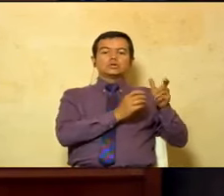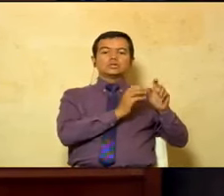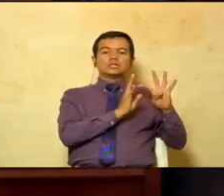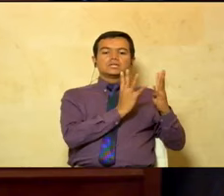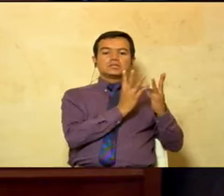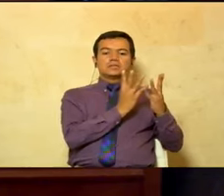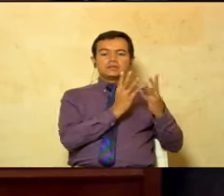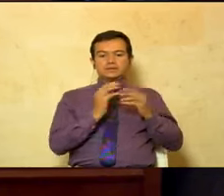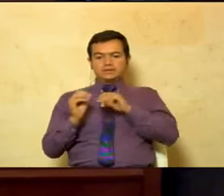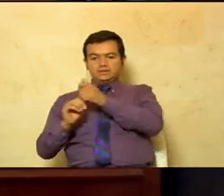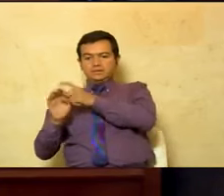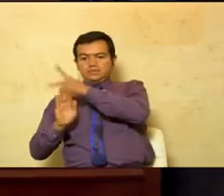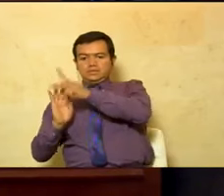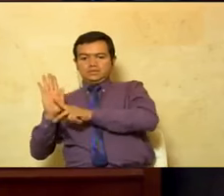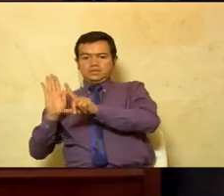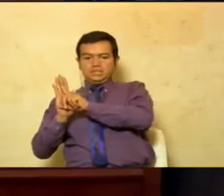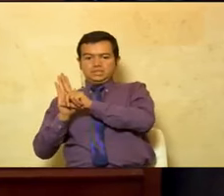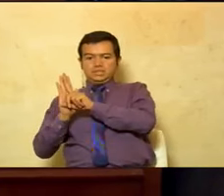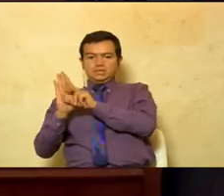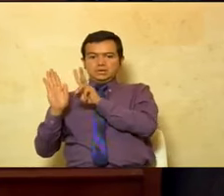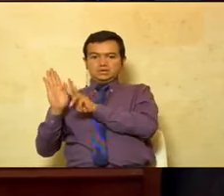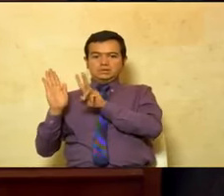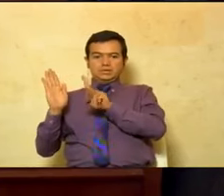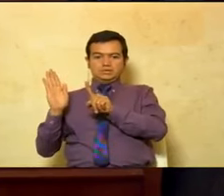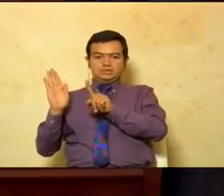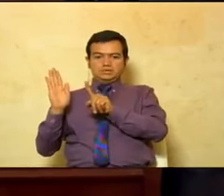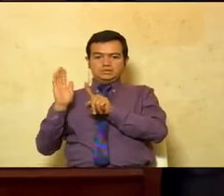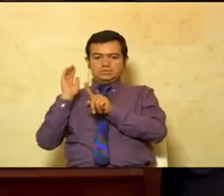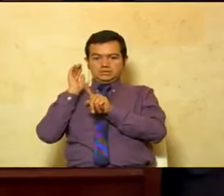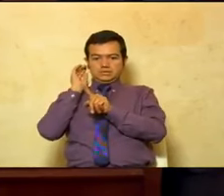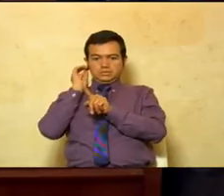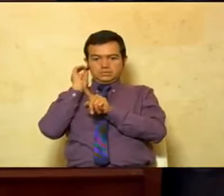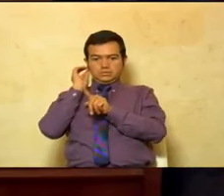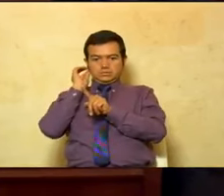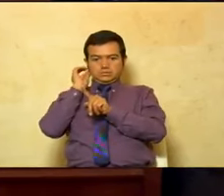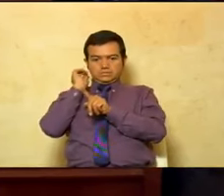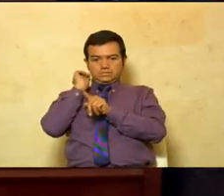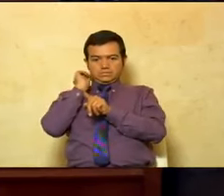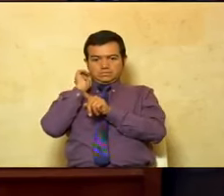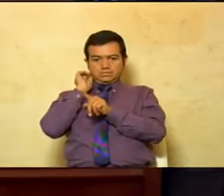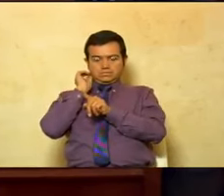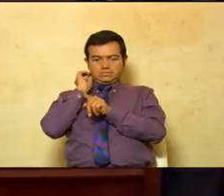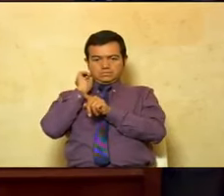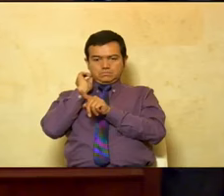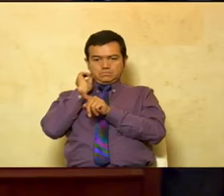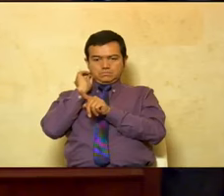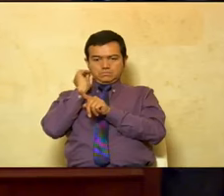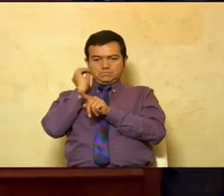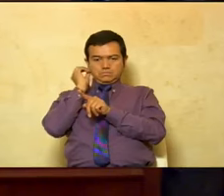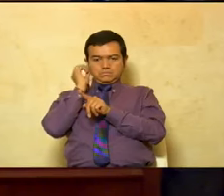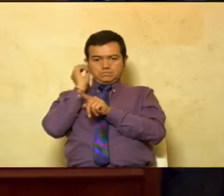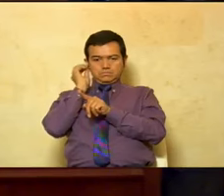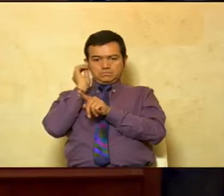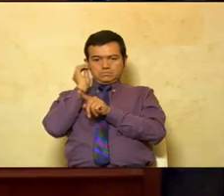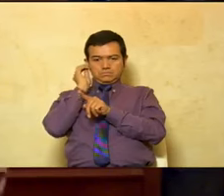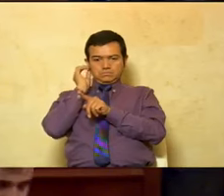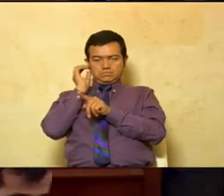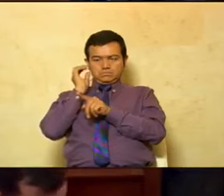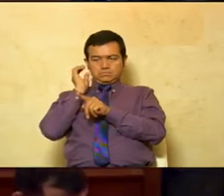número 221 Estoy leyendo informes de conciliación informes de conciliación